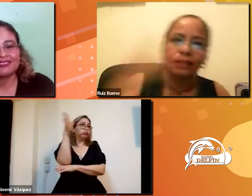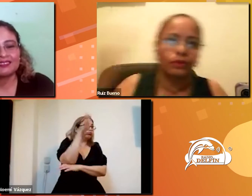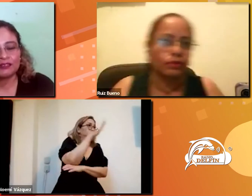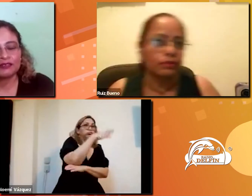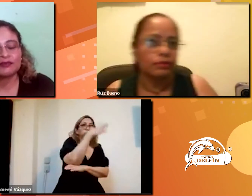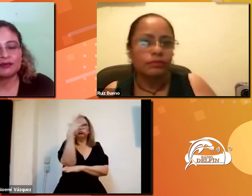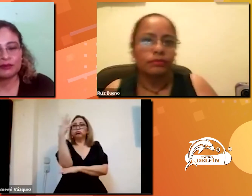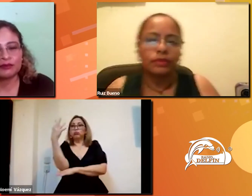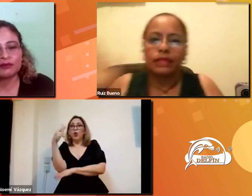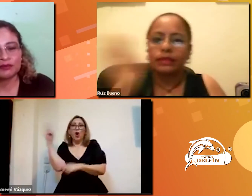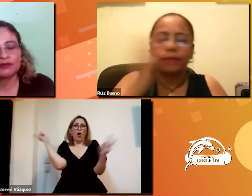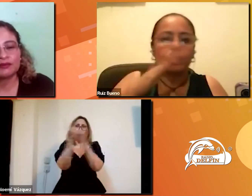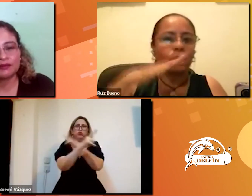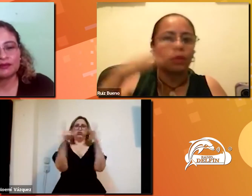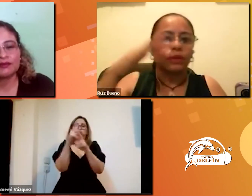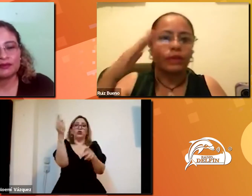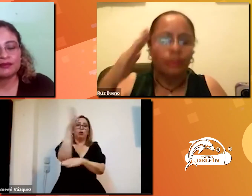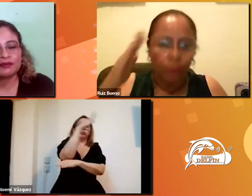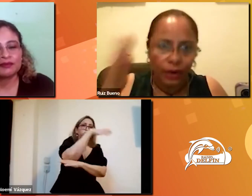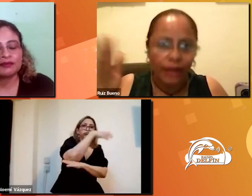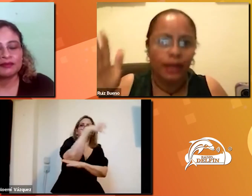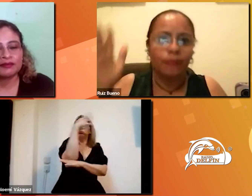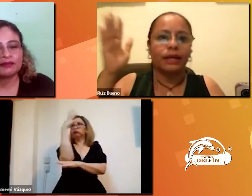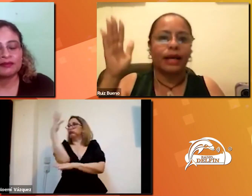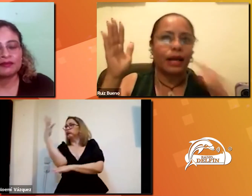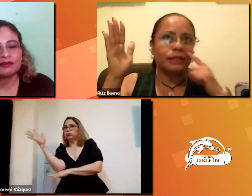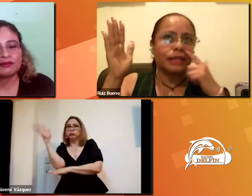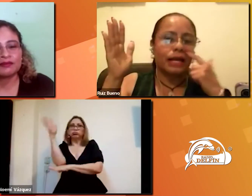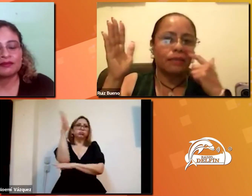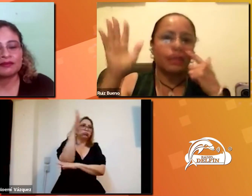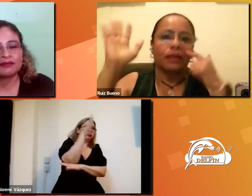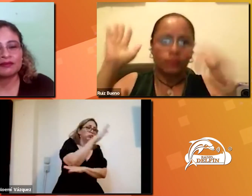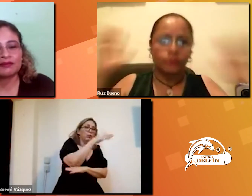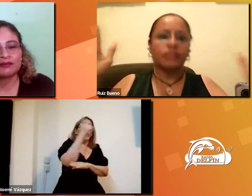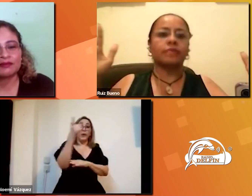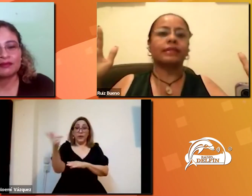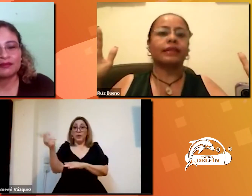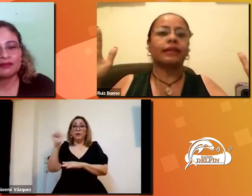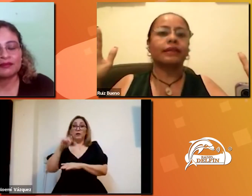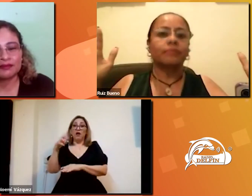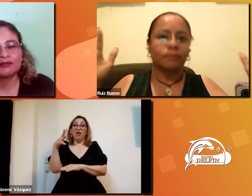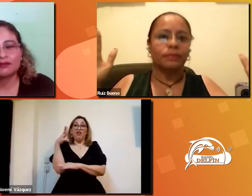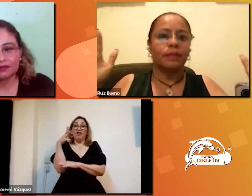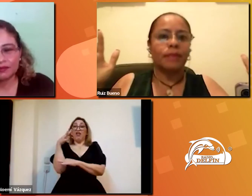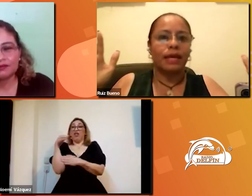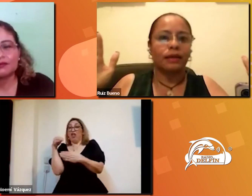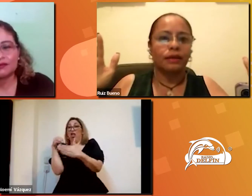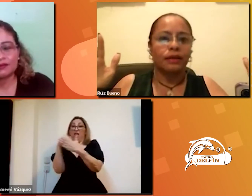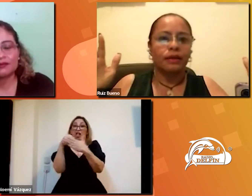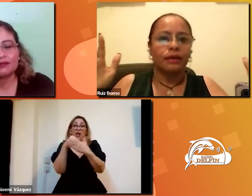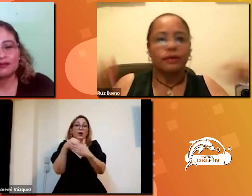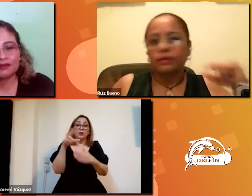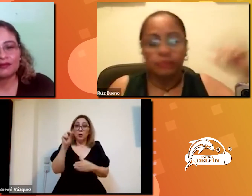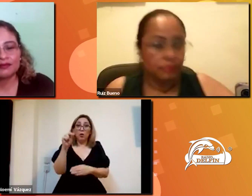está pasando. Y sabiendo que cuando el temporal se calme, pues ellos van a seguir de pie.